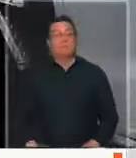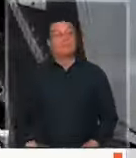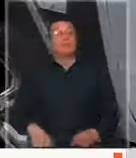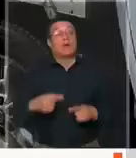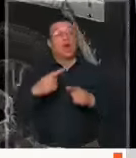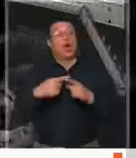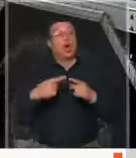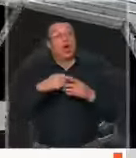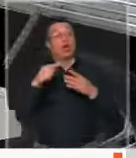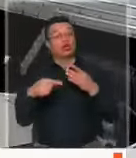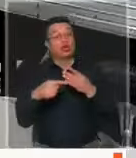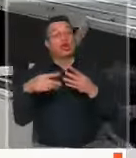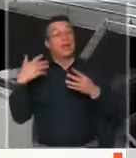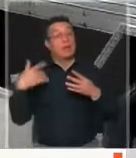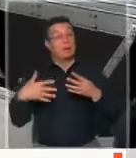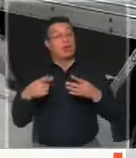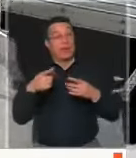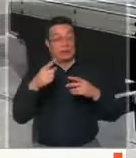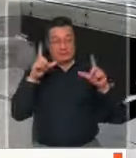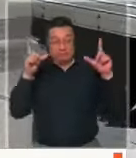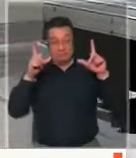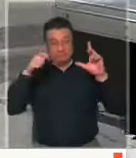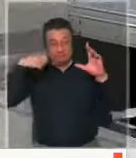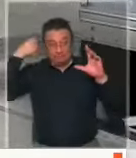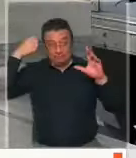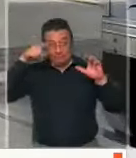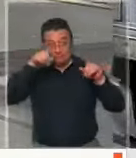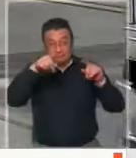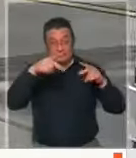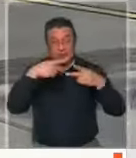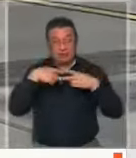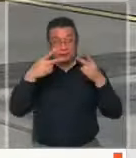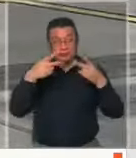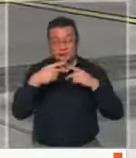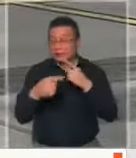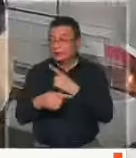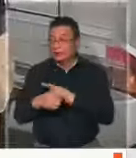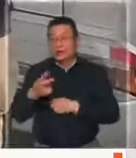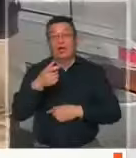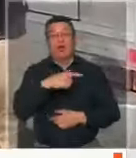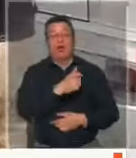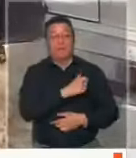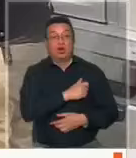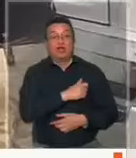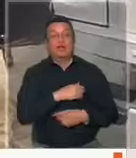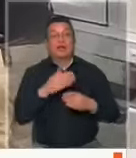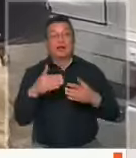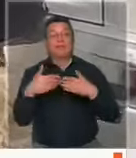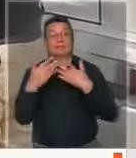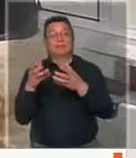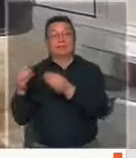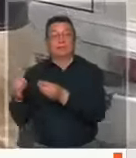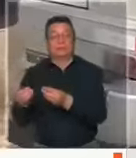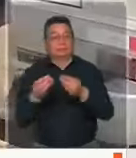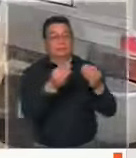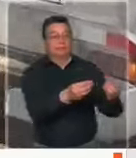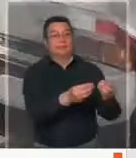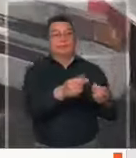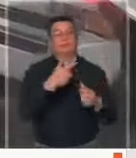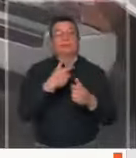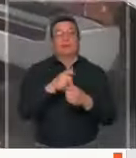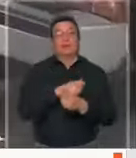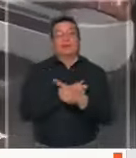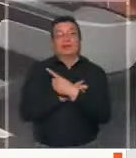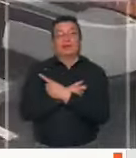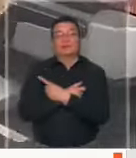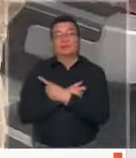destacar, me parece, y en las propias imágenes que vemos y que vamos a comenzar a repetir, cuando una policía le entrega al otro, a esta persona, ¿no? Hay ahí lo